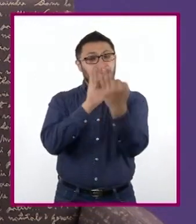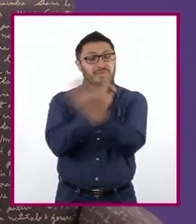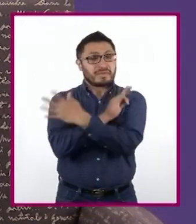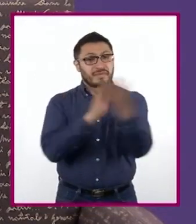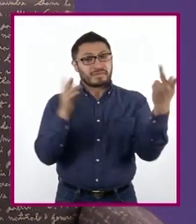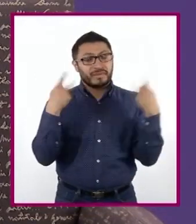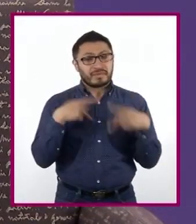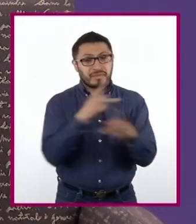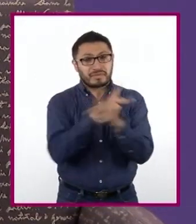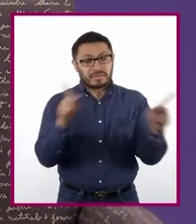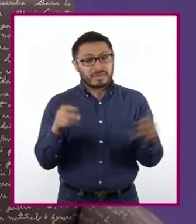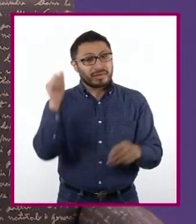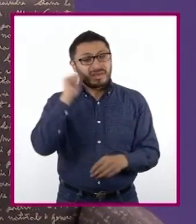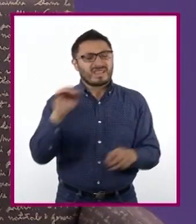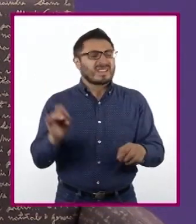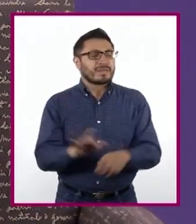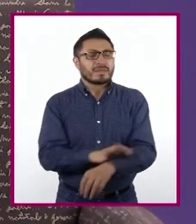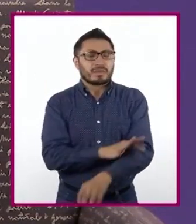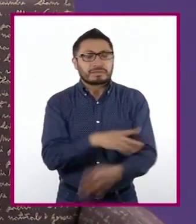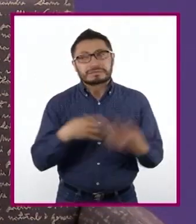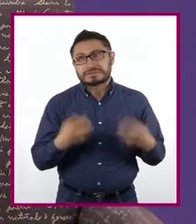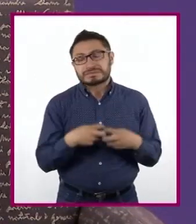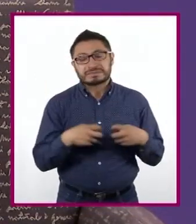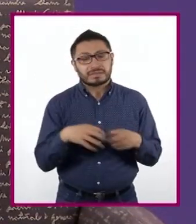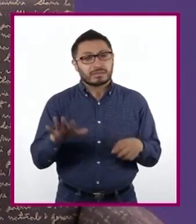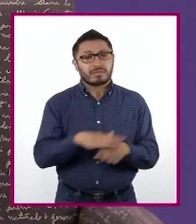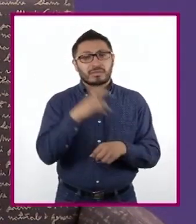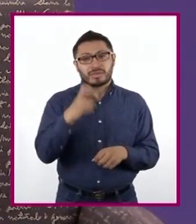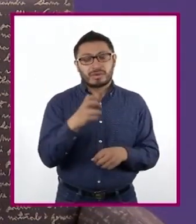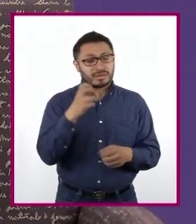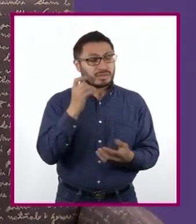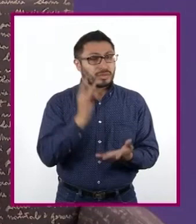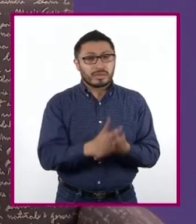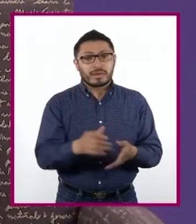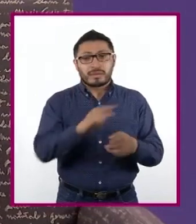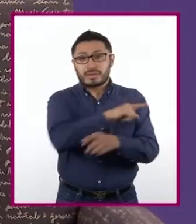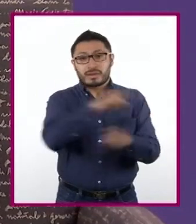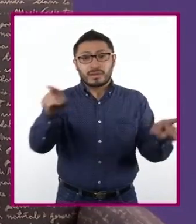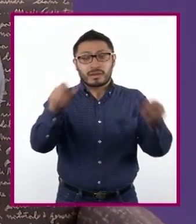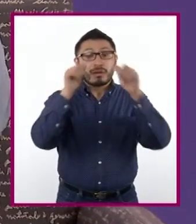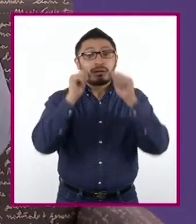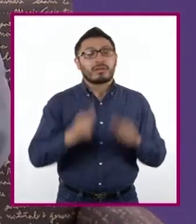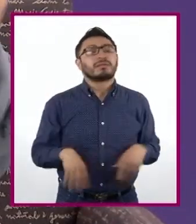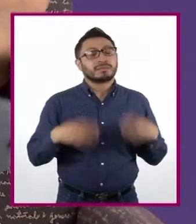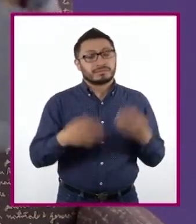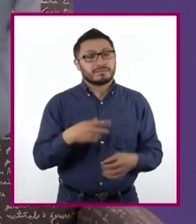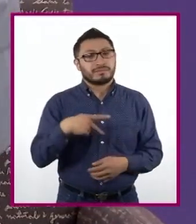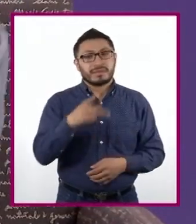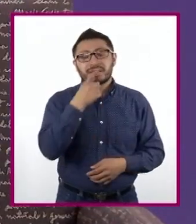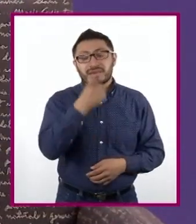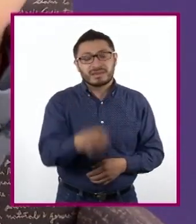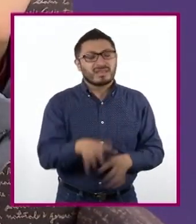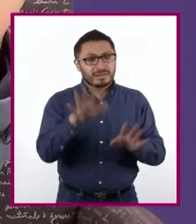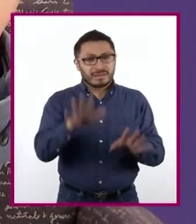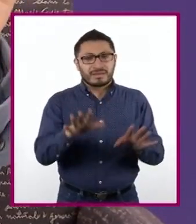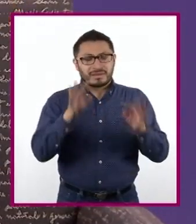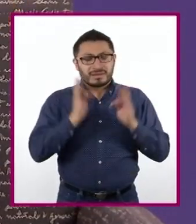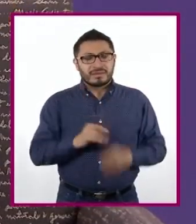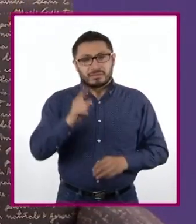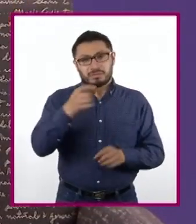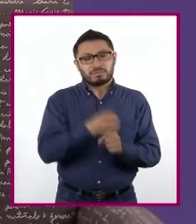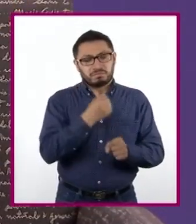emocional por el solo hecho de ser el foco de atención, pero te aseguro que esta situación disminuye conforme